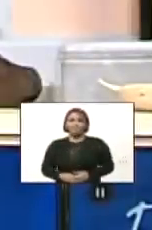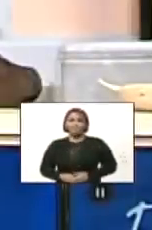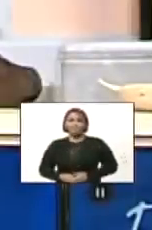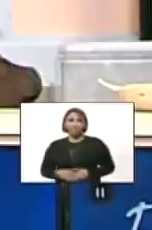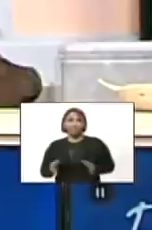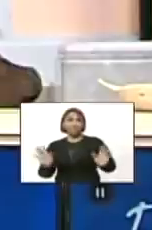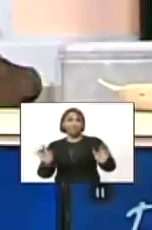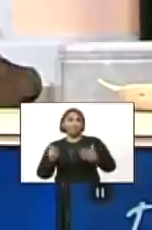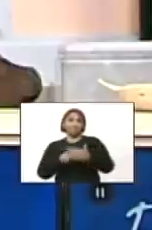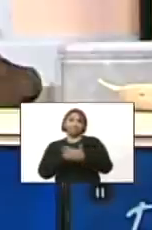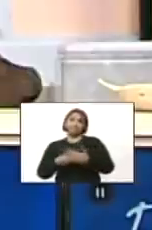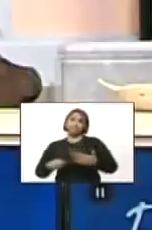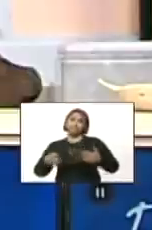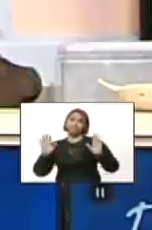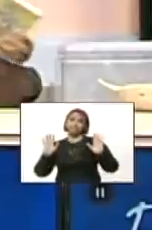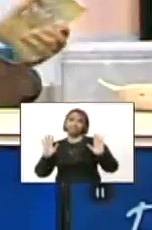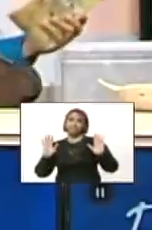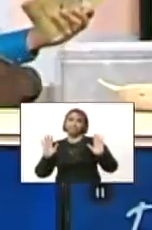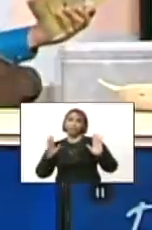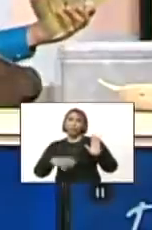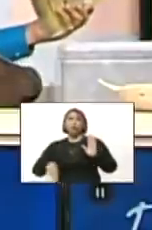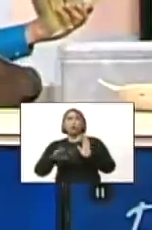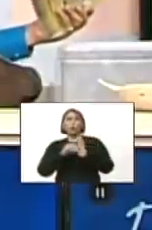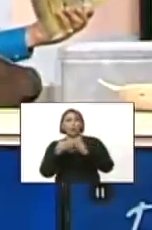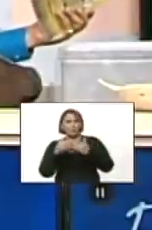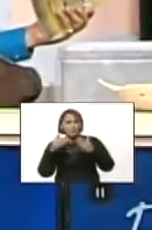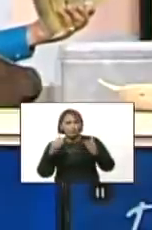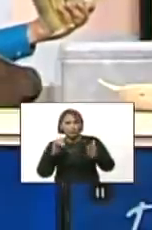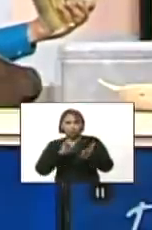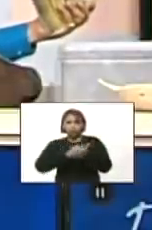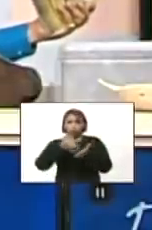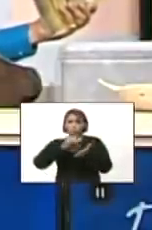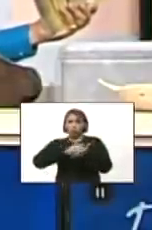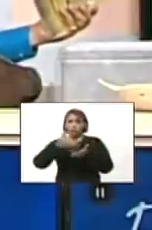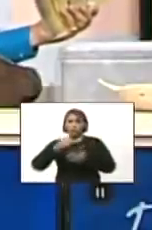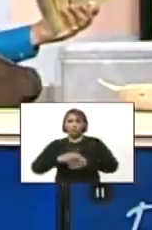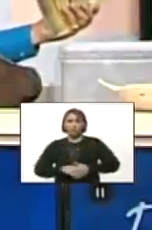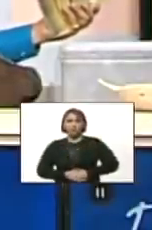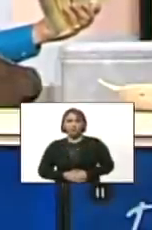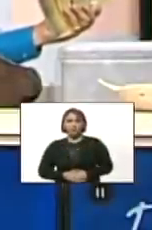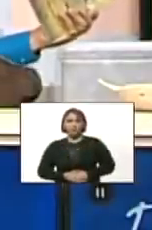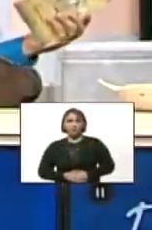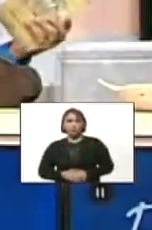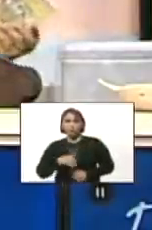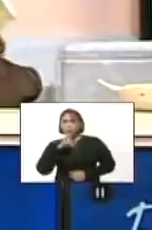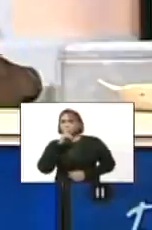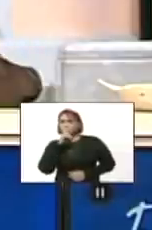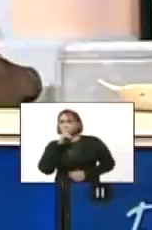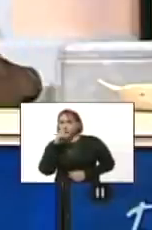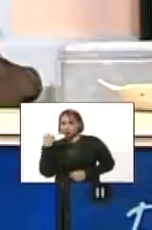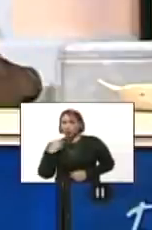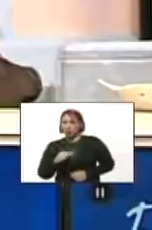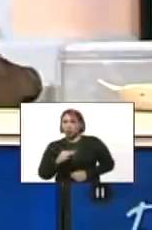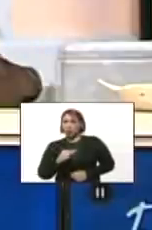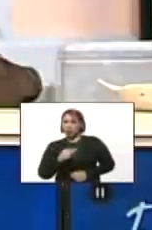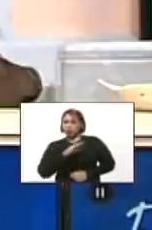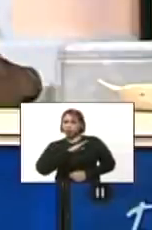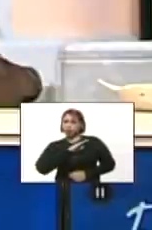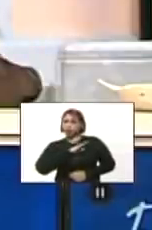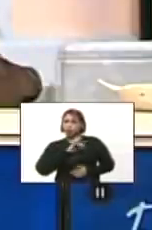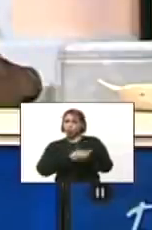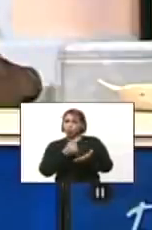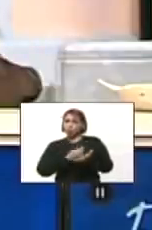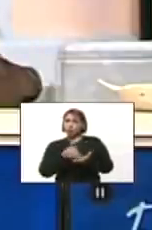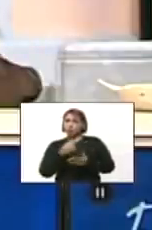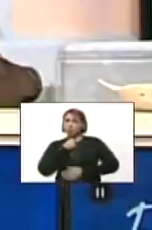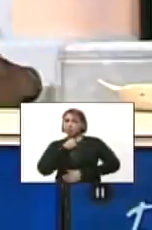Y me canceló la cuenta. Voy a volver a abrir una cuenta de WhatsApp. Más calladita, para que ustedes tengan mi WhatsApp. ¿Les